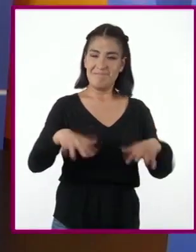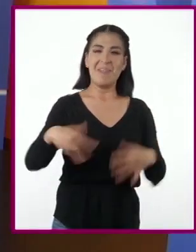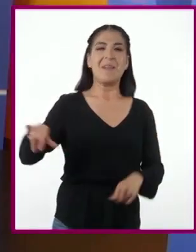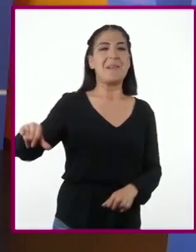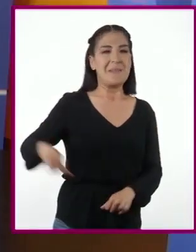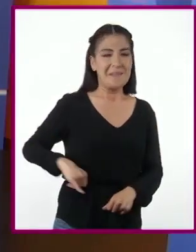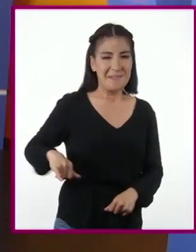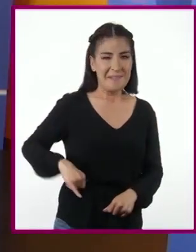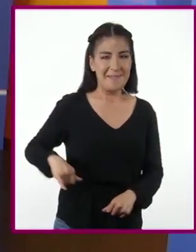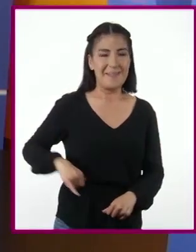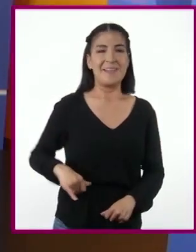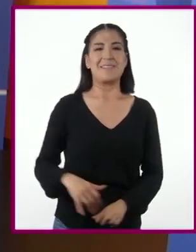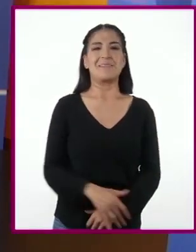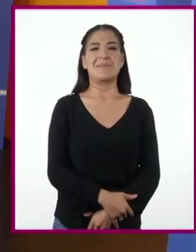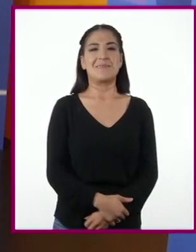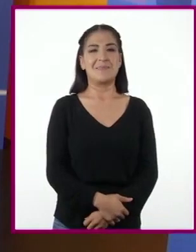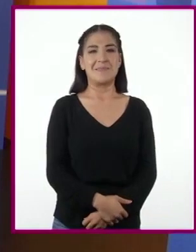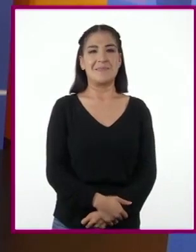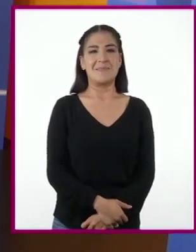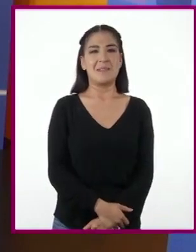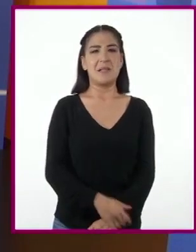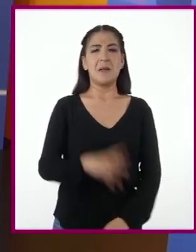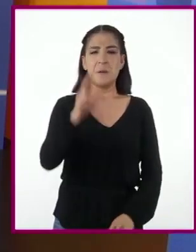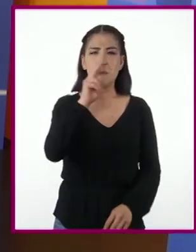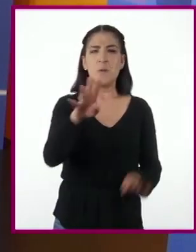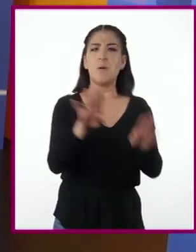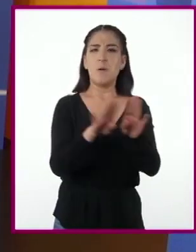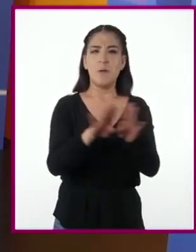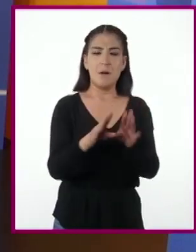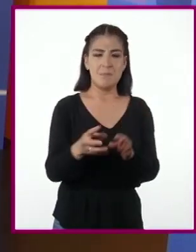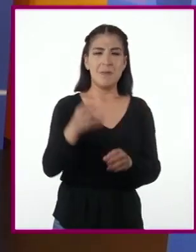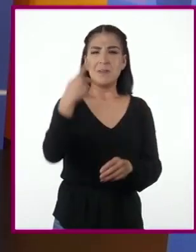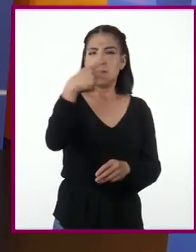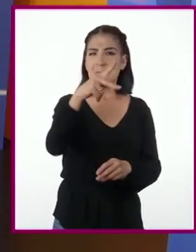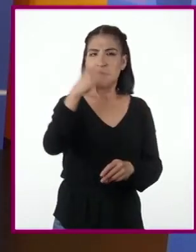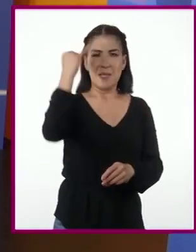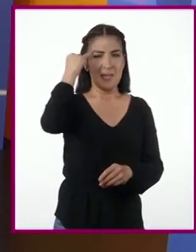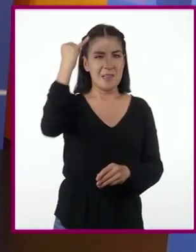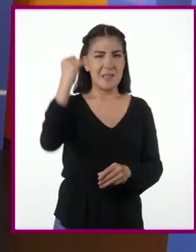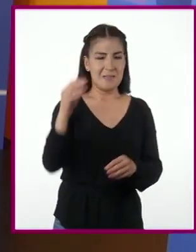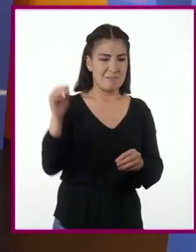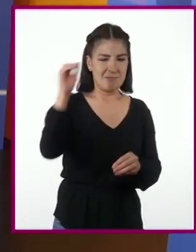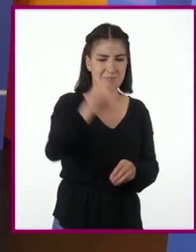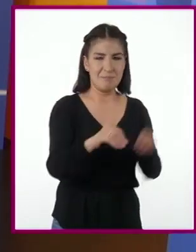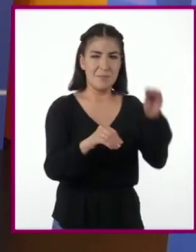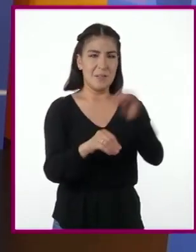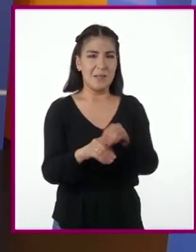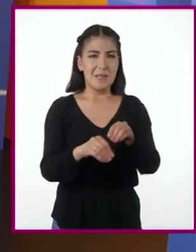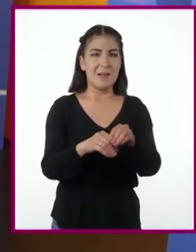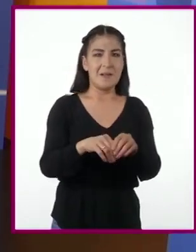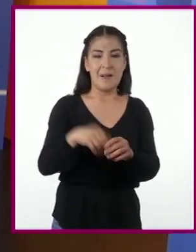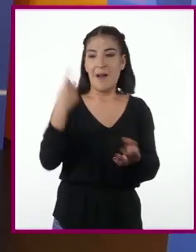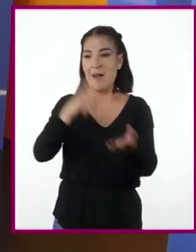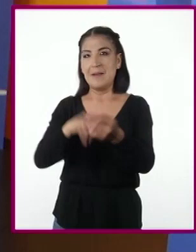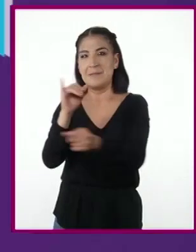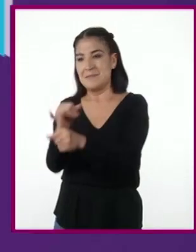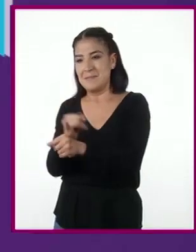Interesante. Noten cómo argumentó su postura con base en varias